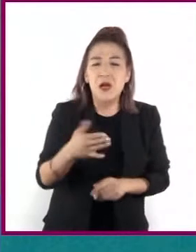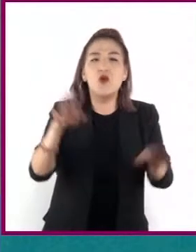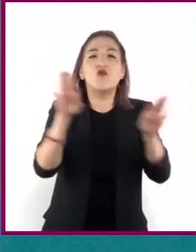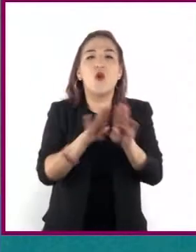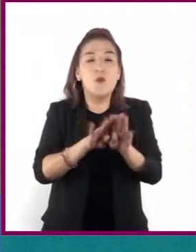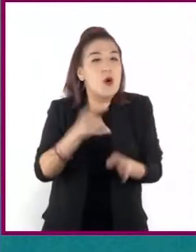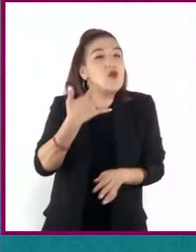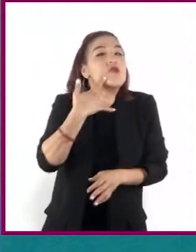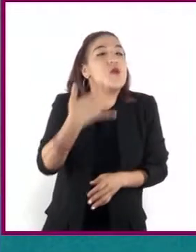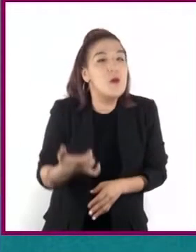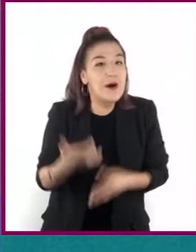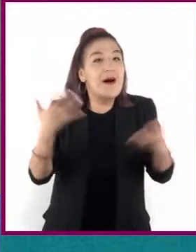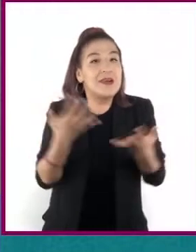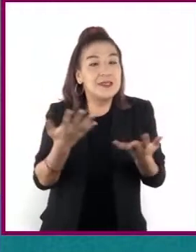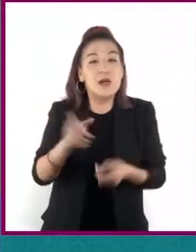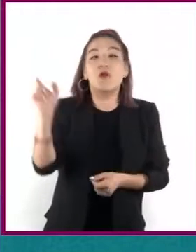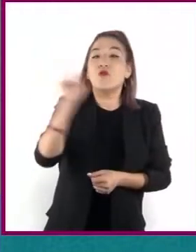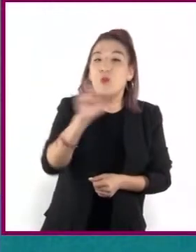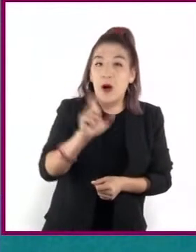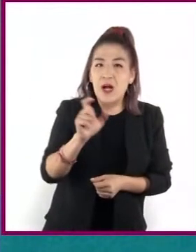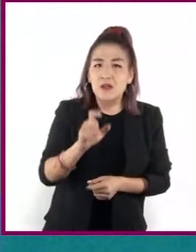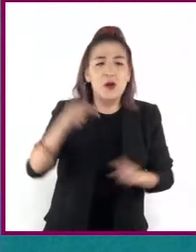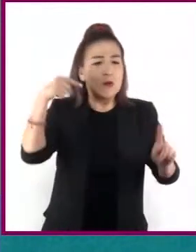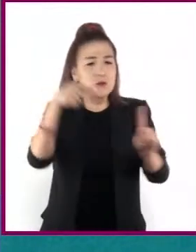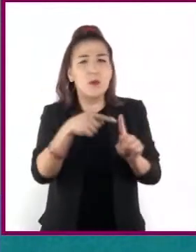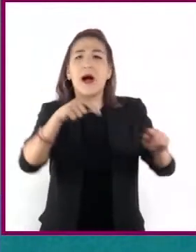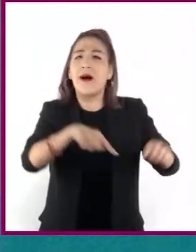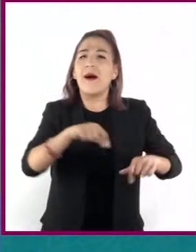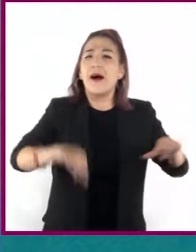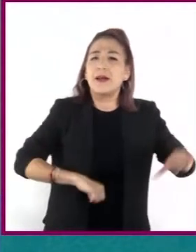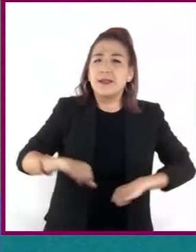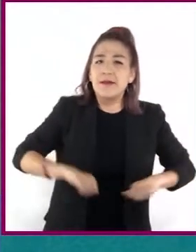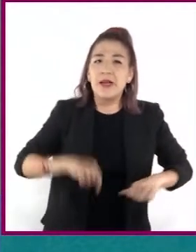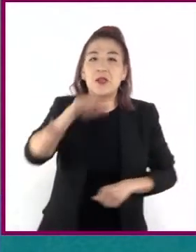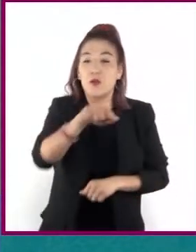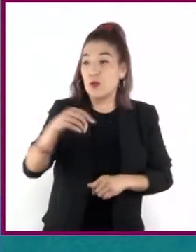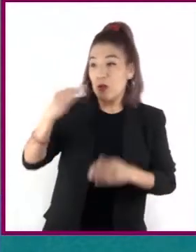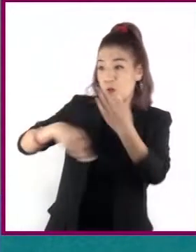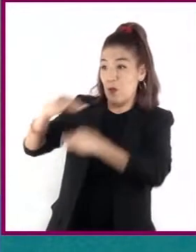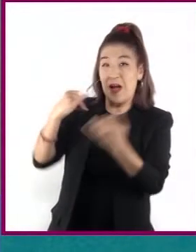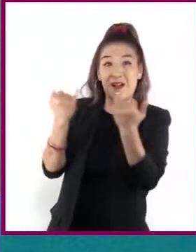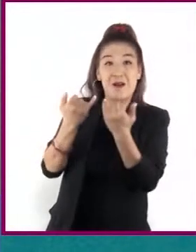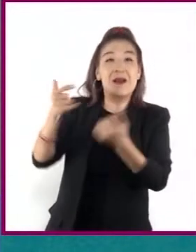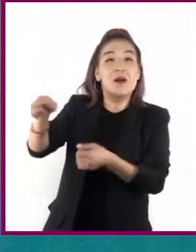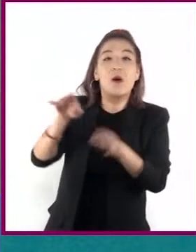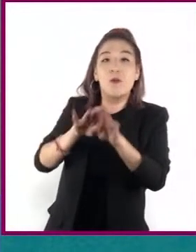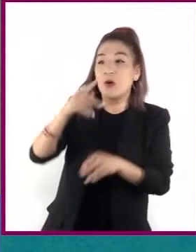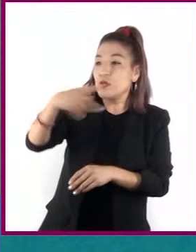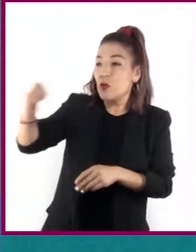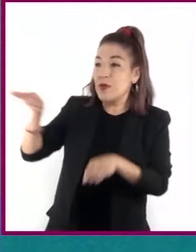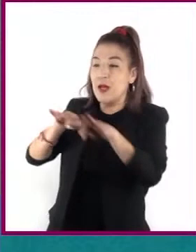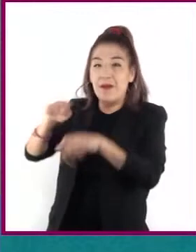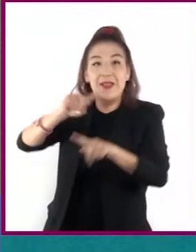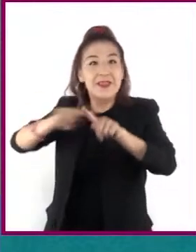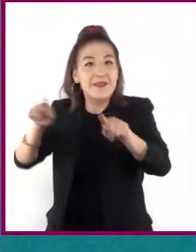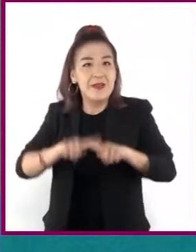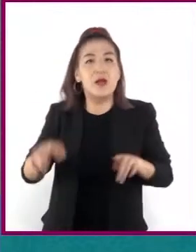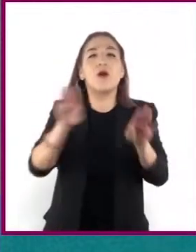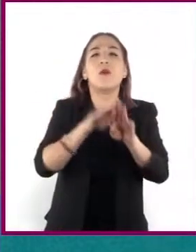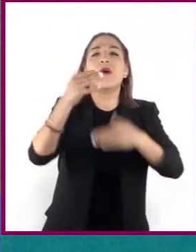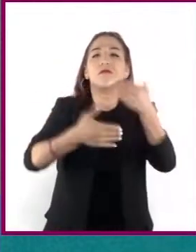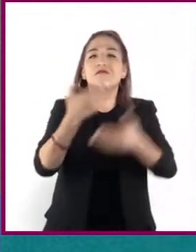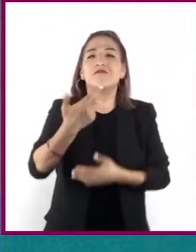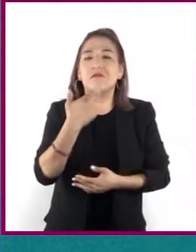lo logró, cuándo, cómo sitúa el propio trabajo respecto al de los demás y qué puede hacer para mejorar.